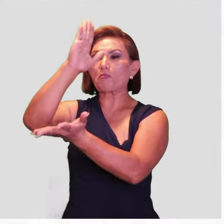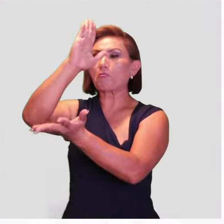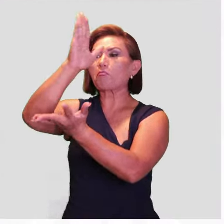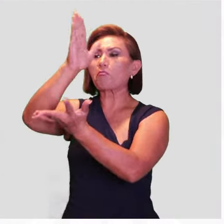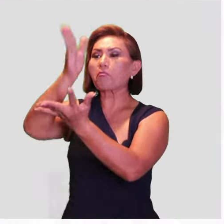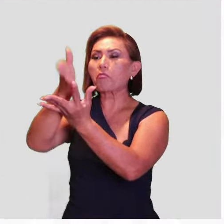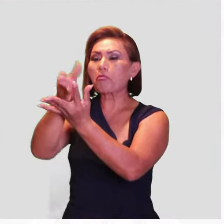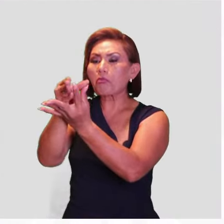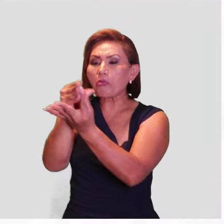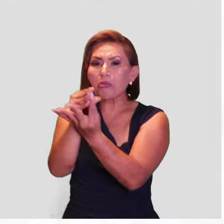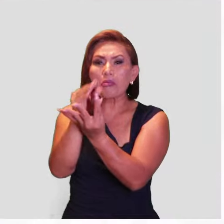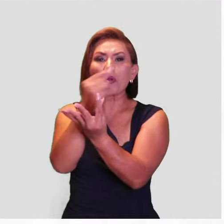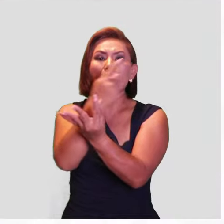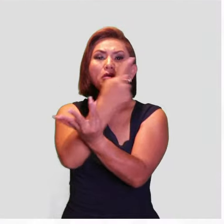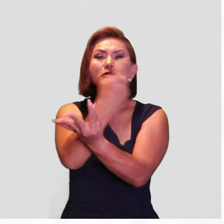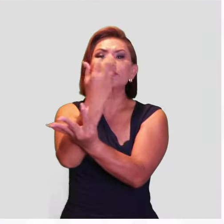solamente